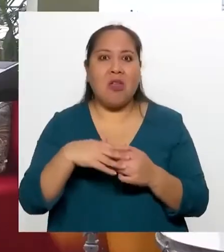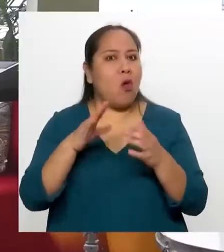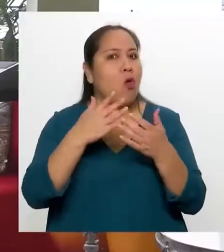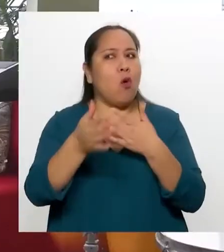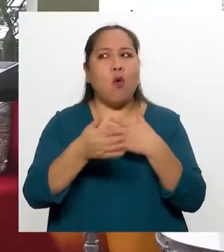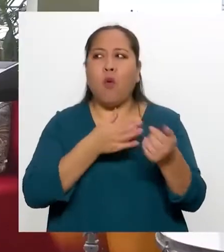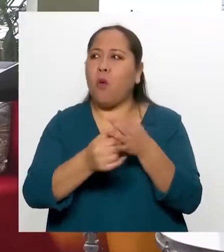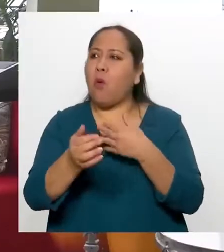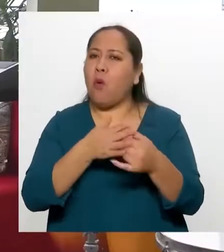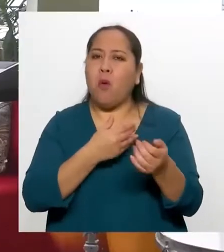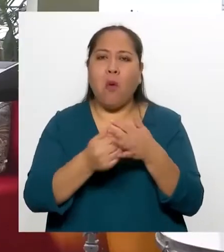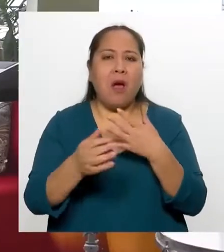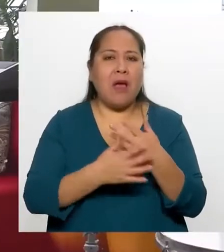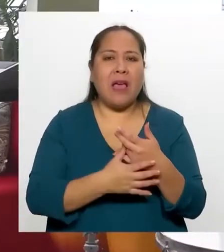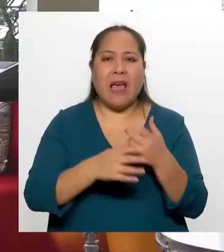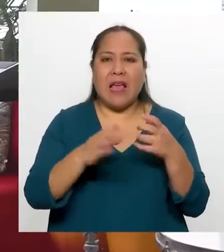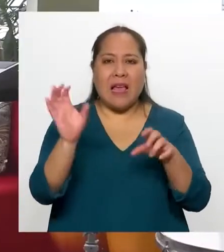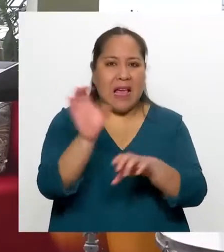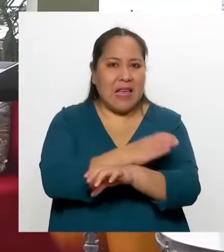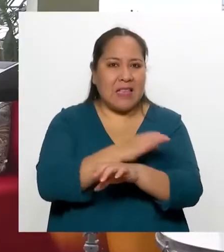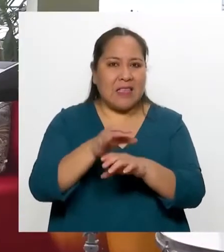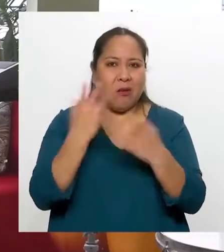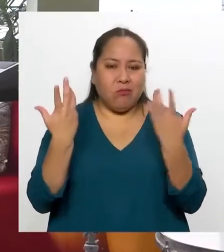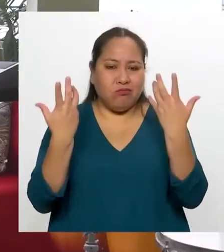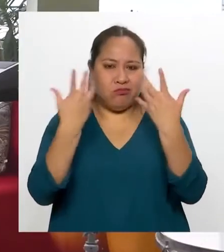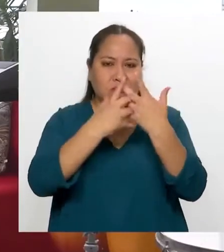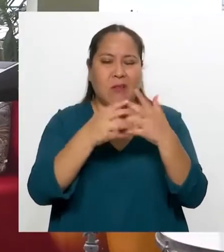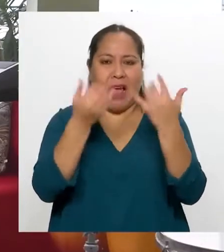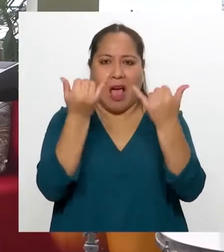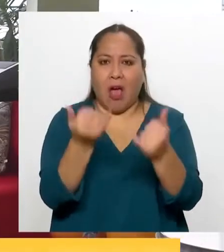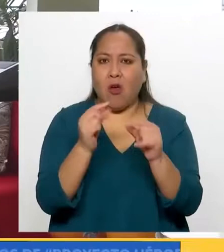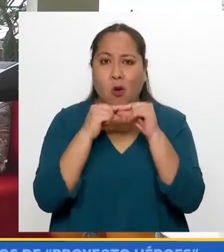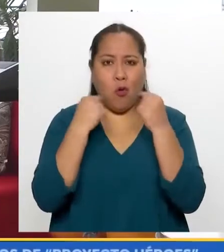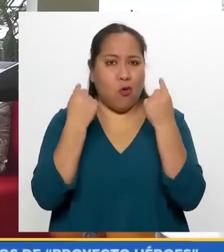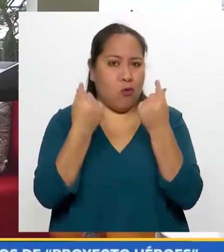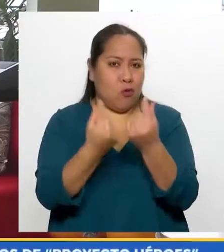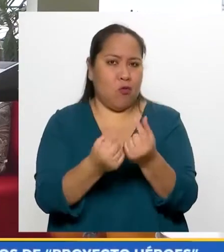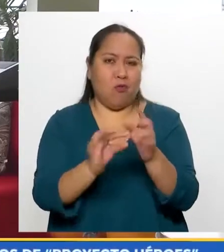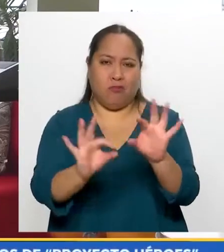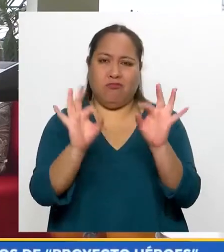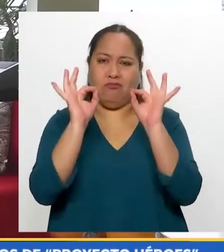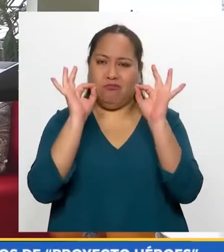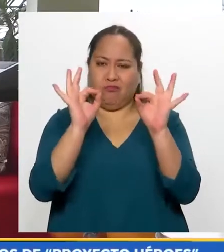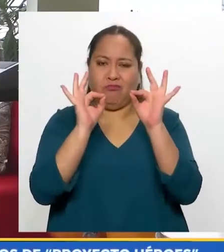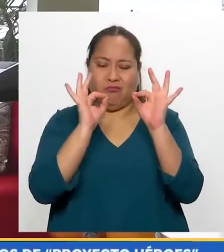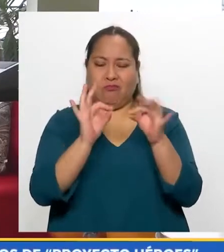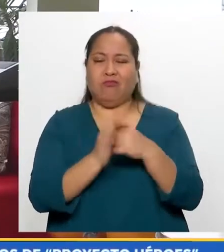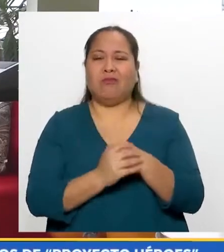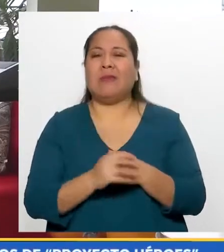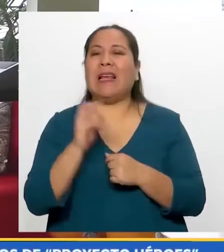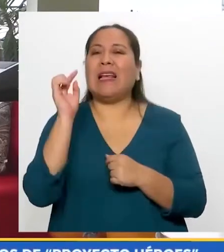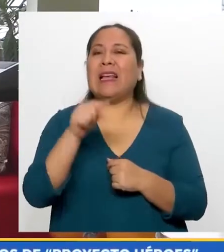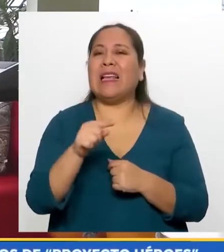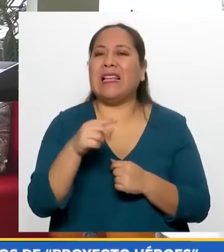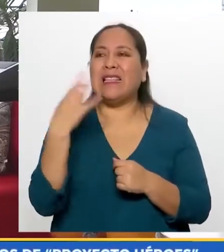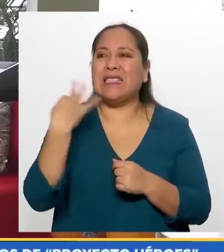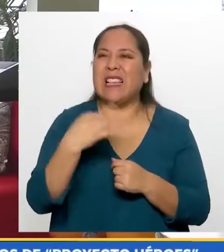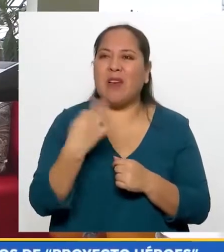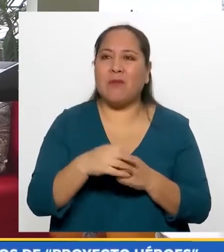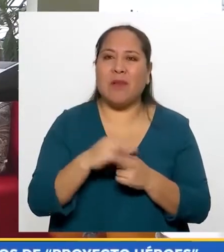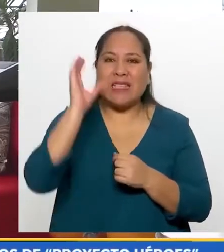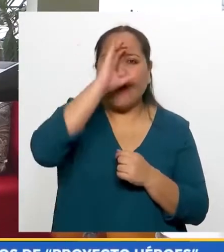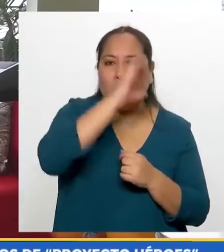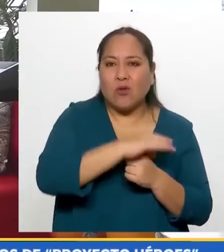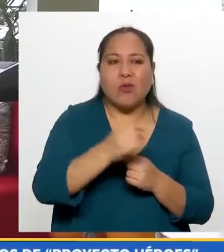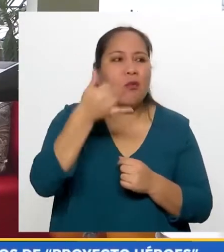Sacando todas las canciones, se compenetraron muy bien y ahora son un grupo bastante que